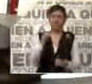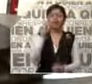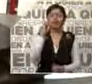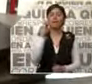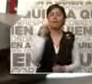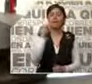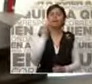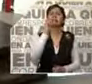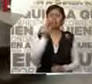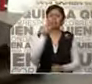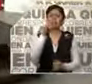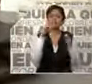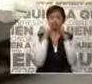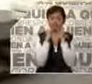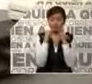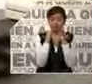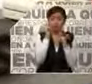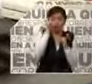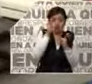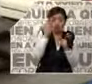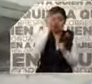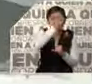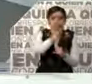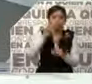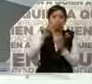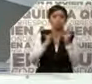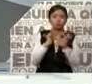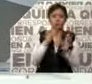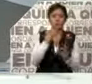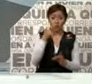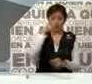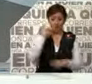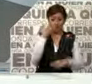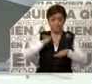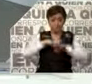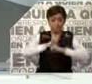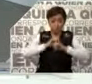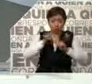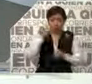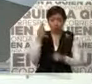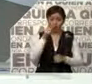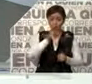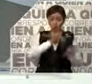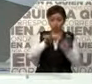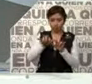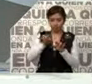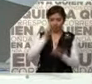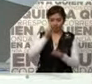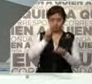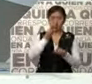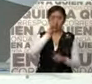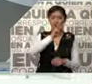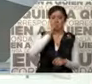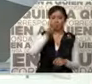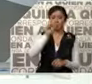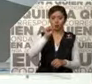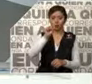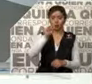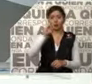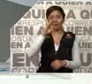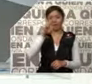la institución encargada de revisar que todo esto se cumpla. Usted puede pedir más información si visita la página